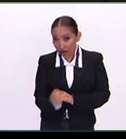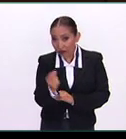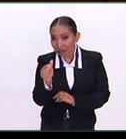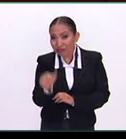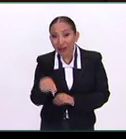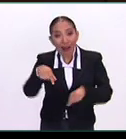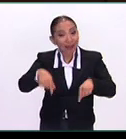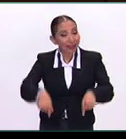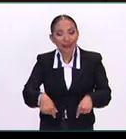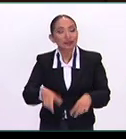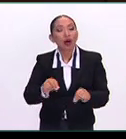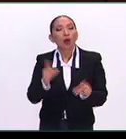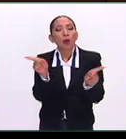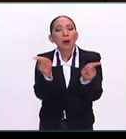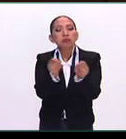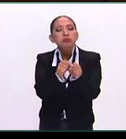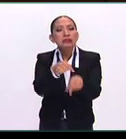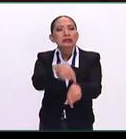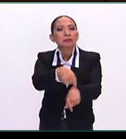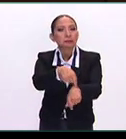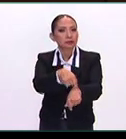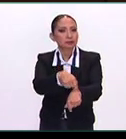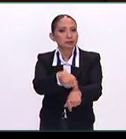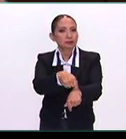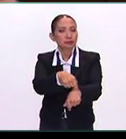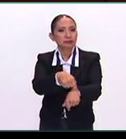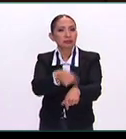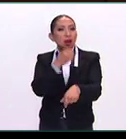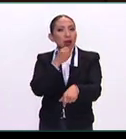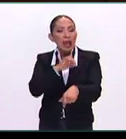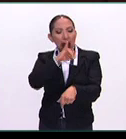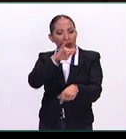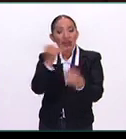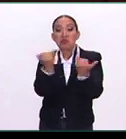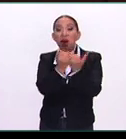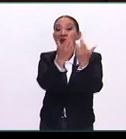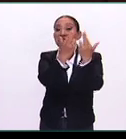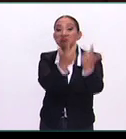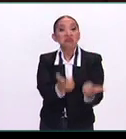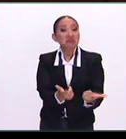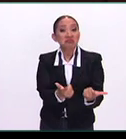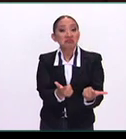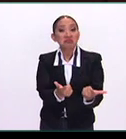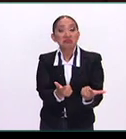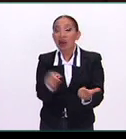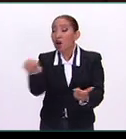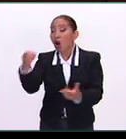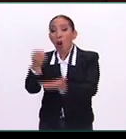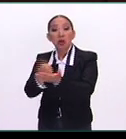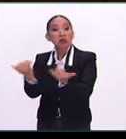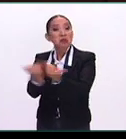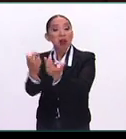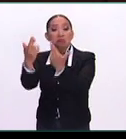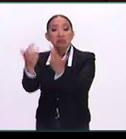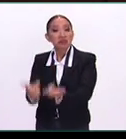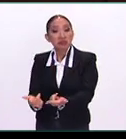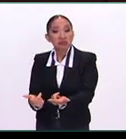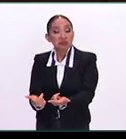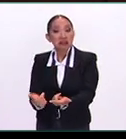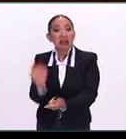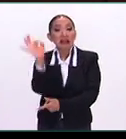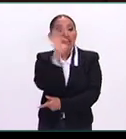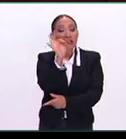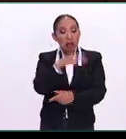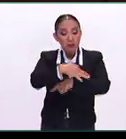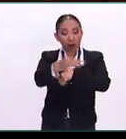siempre aquí, solo un breve instante. Aunque sea jade, se hace pedazos. Si es de oro, se rompe. Si